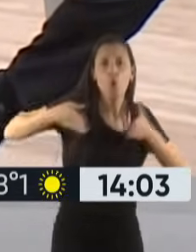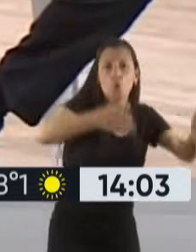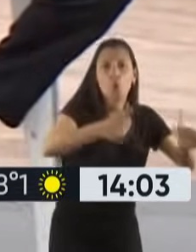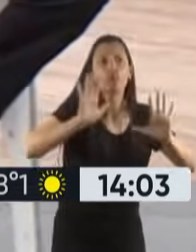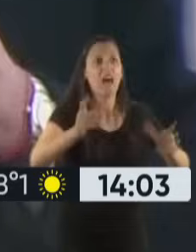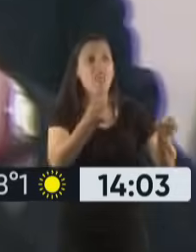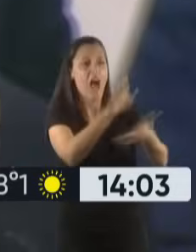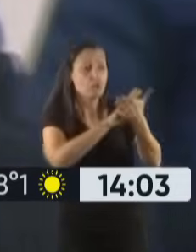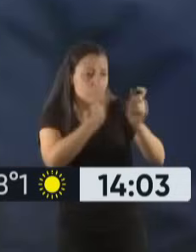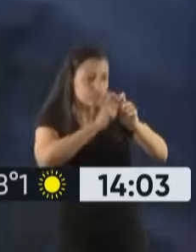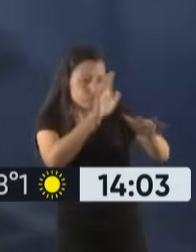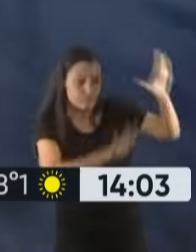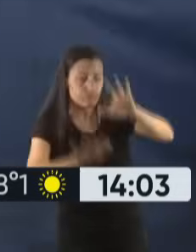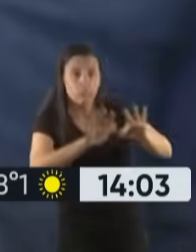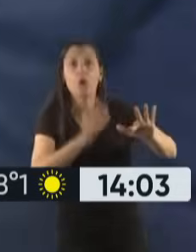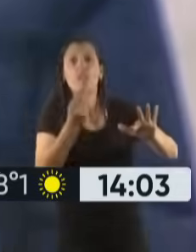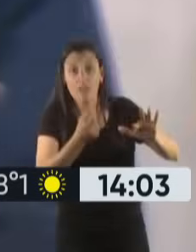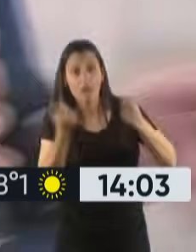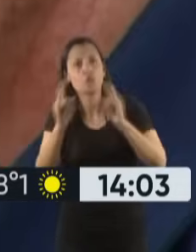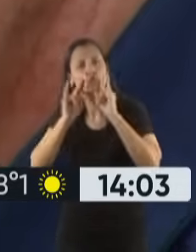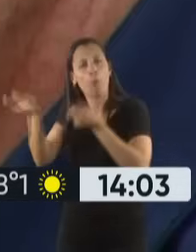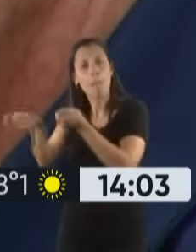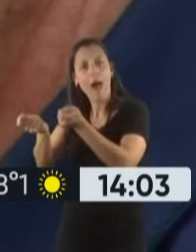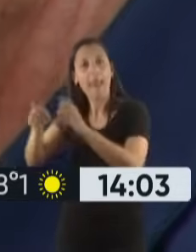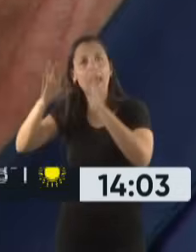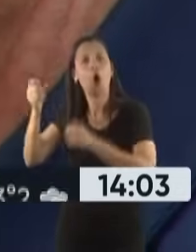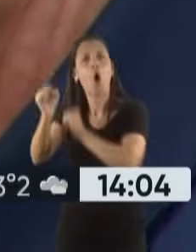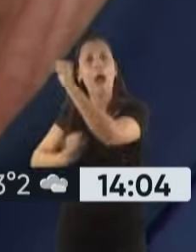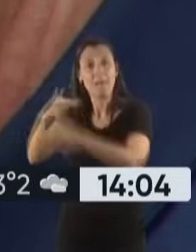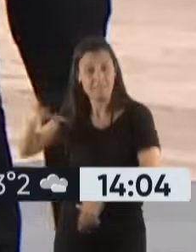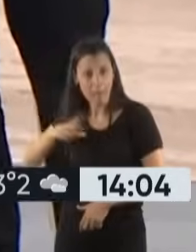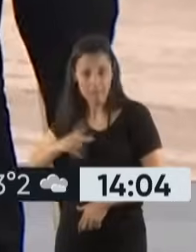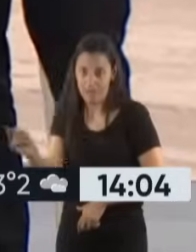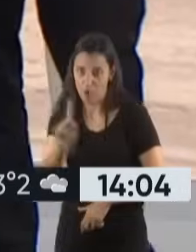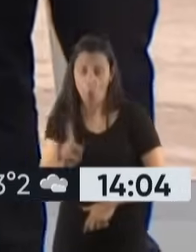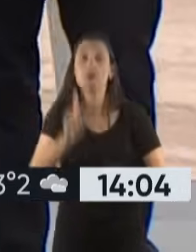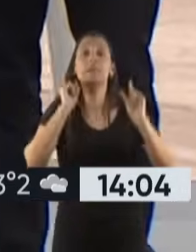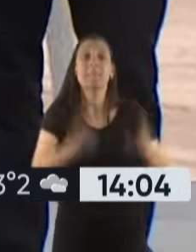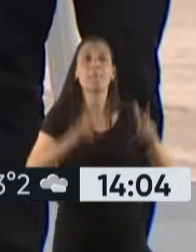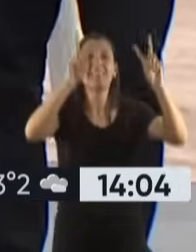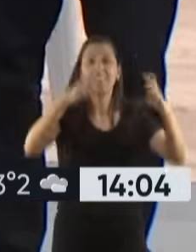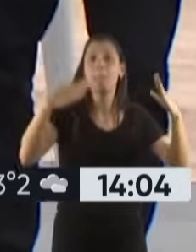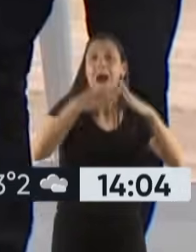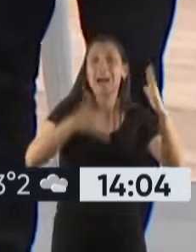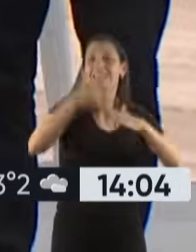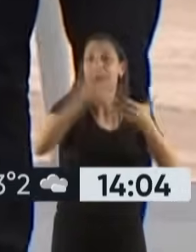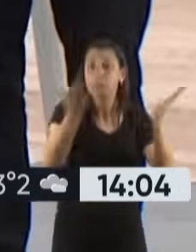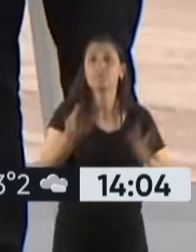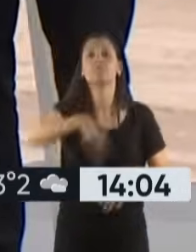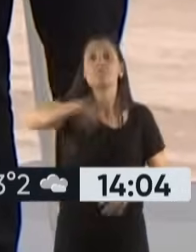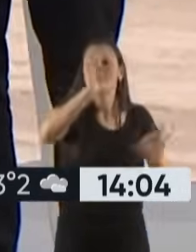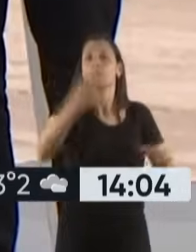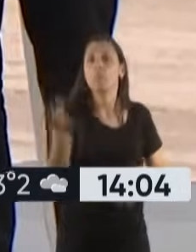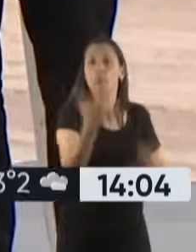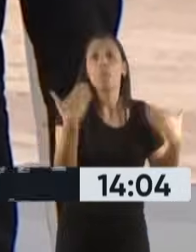Pilar no se resuelve dándosela a alguien privado. Y las 130.000 casas que hicimos, la hicimos porque Jorge sabe que